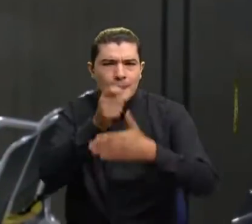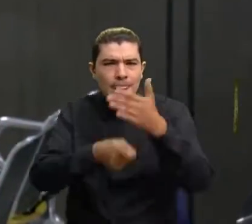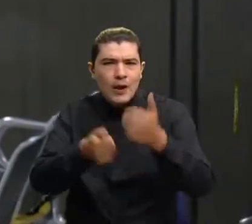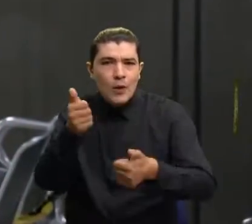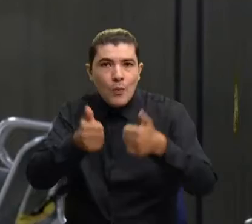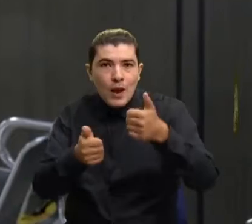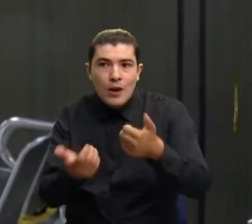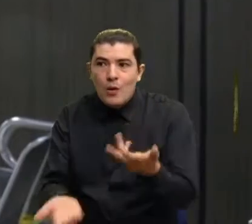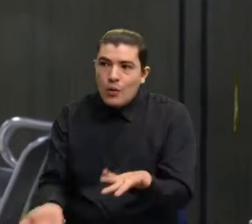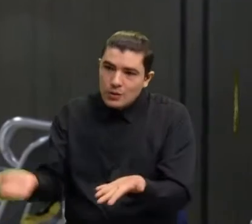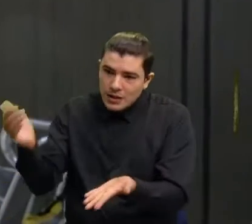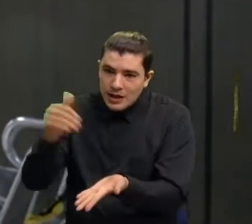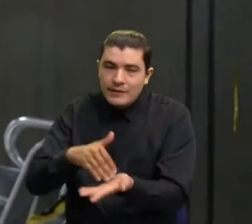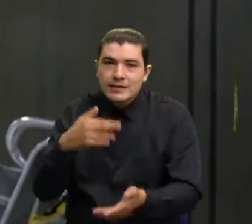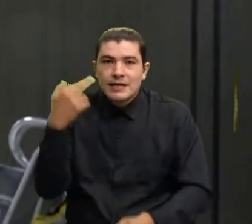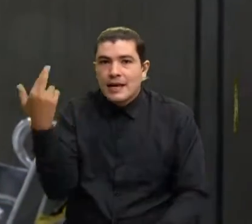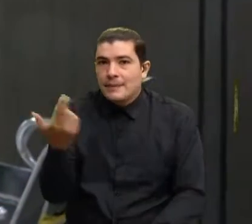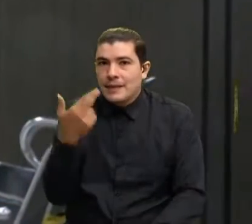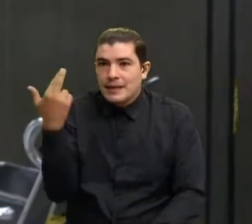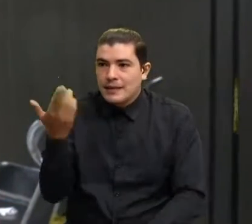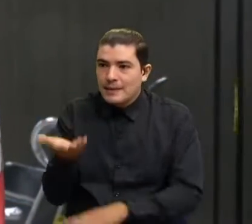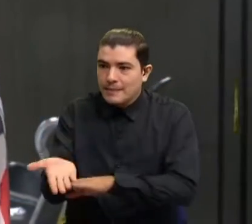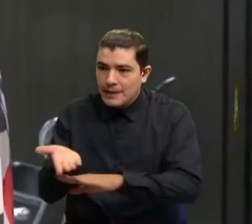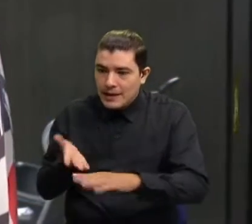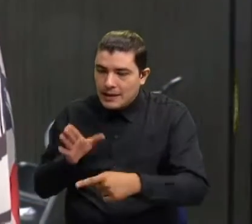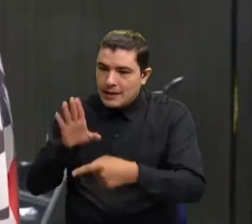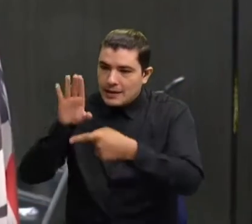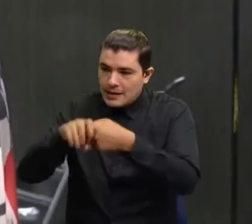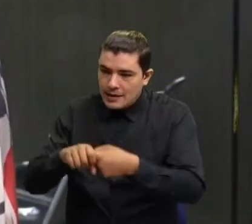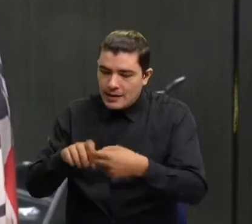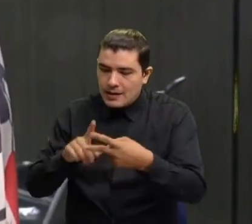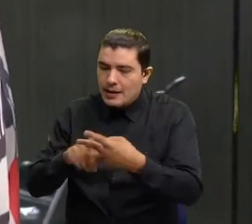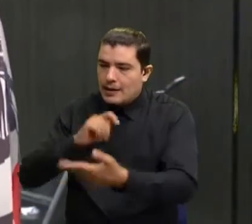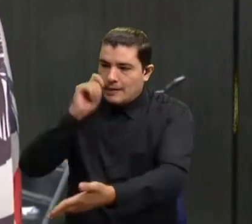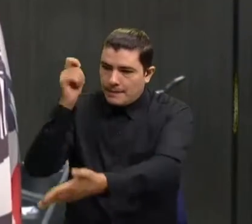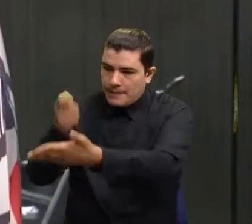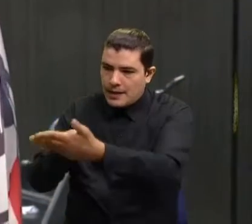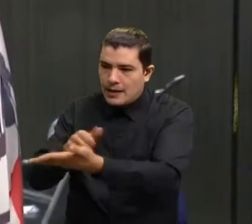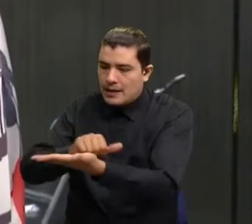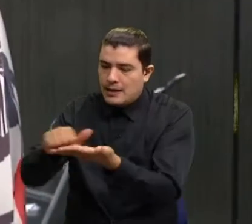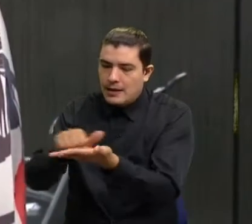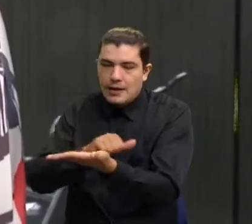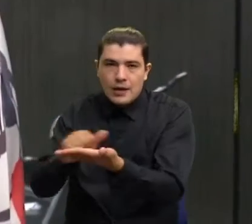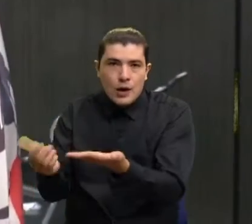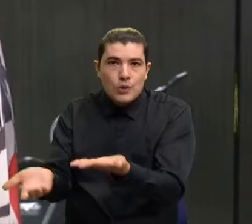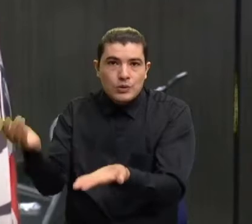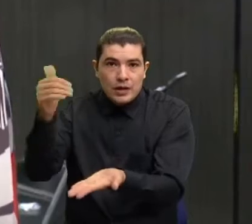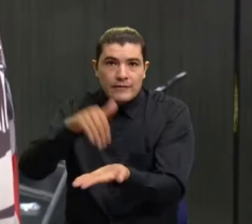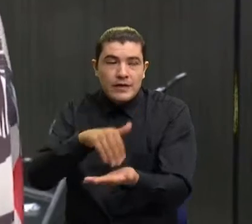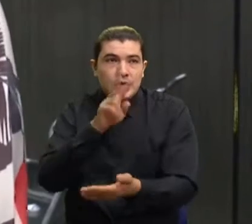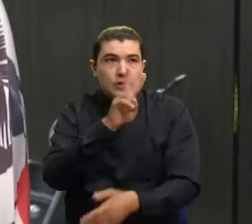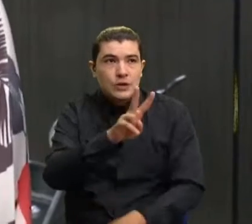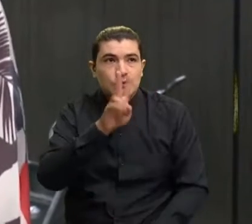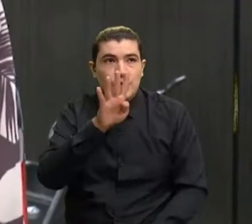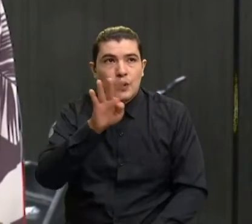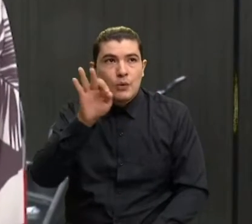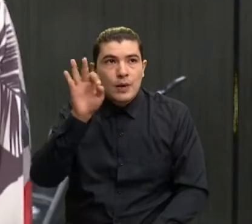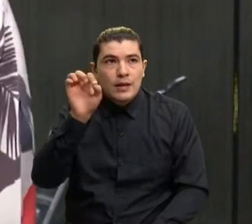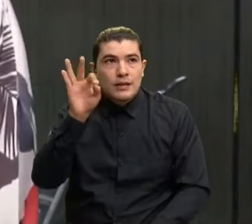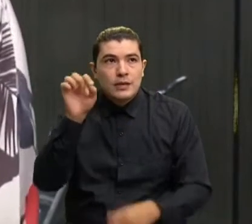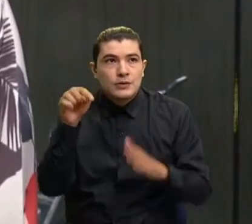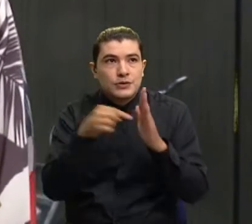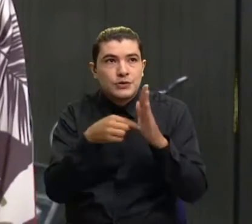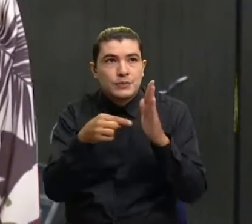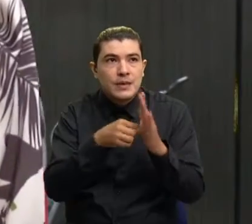usuario deberá volver a sacar su cita y deberá volver a expedir su pasaporte y hacer el pago de los 248.600, que